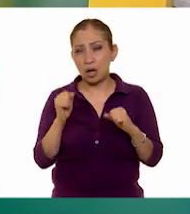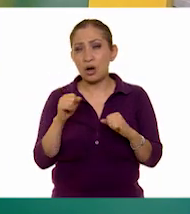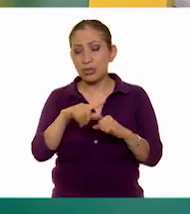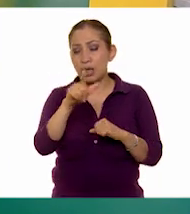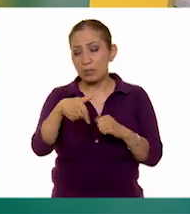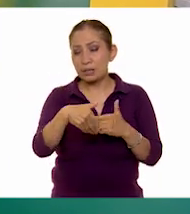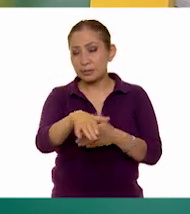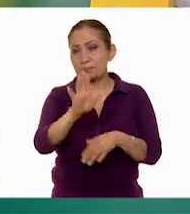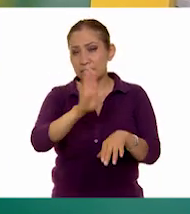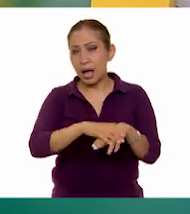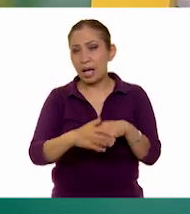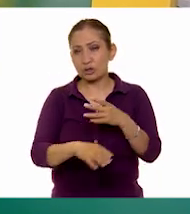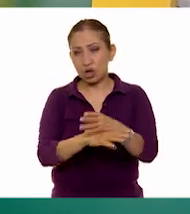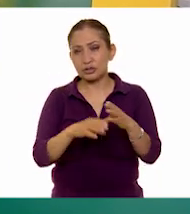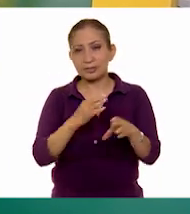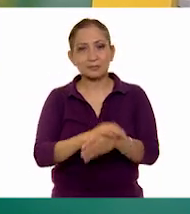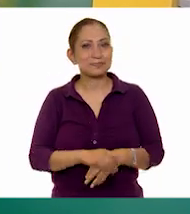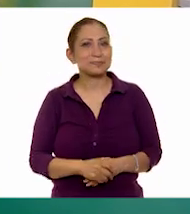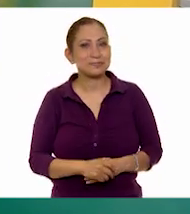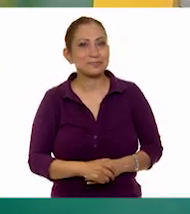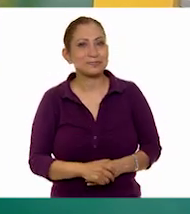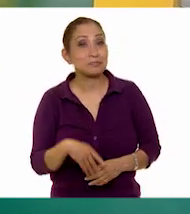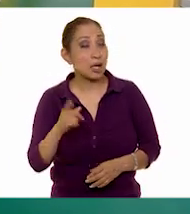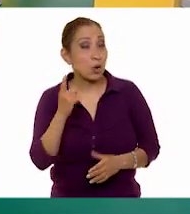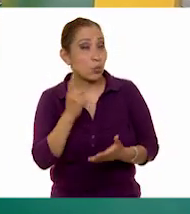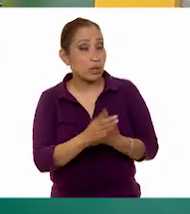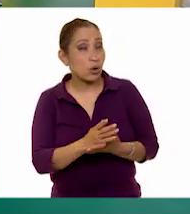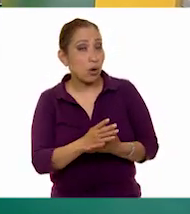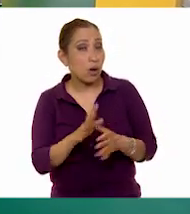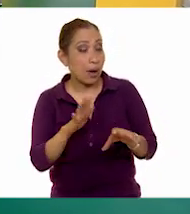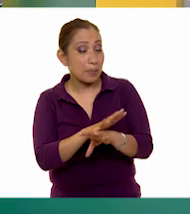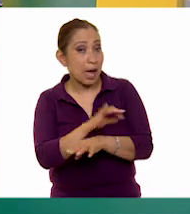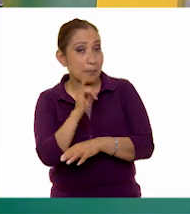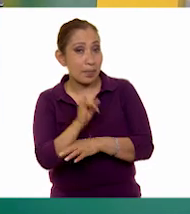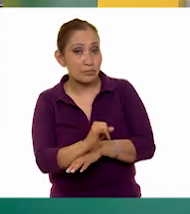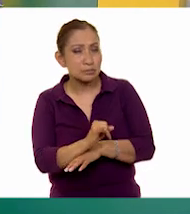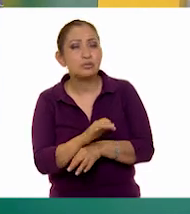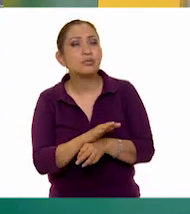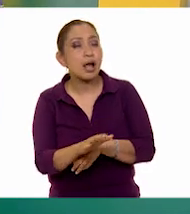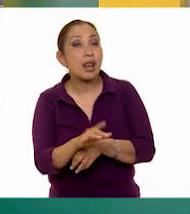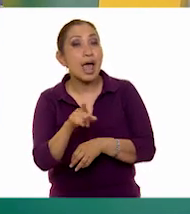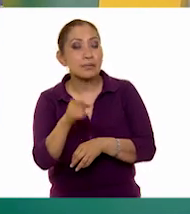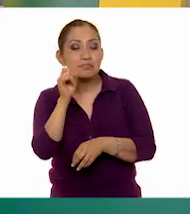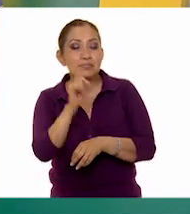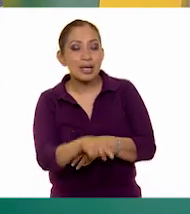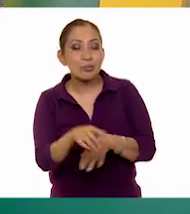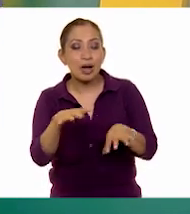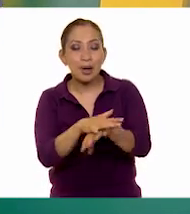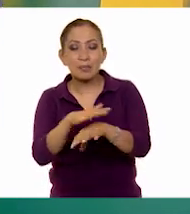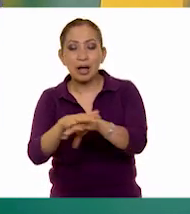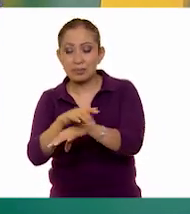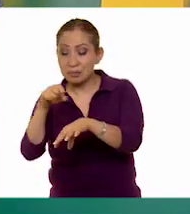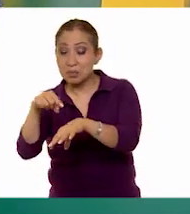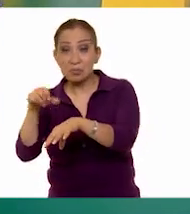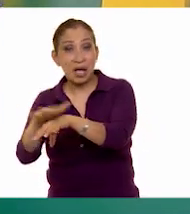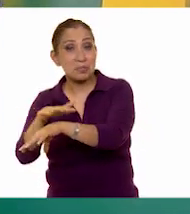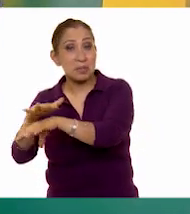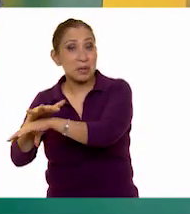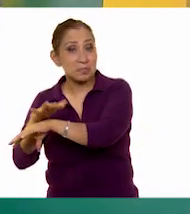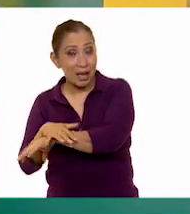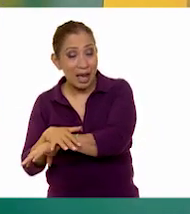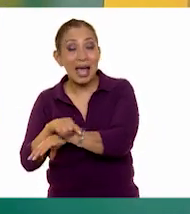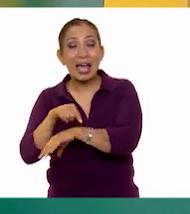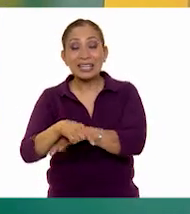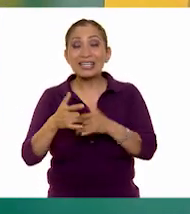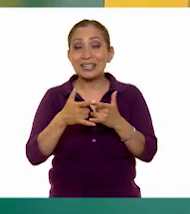más tarde pasará otra cosa. Pero lo único que nunca cambia es el mismo cambiar de las cosas. Así que en